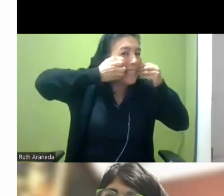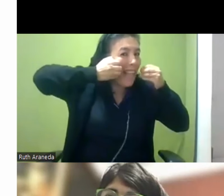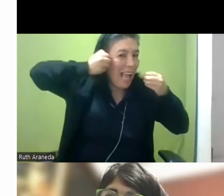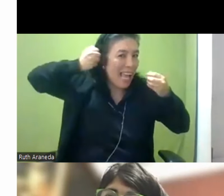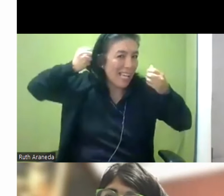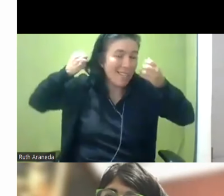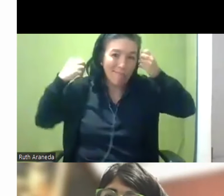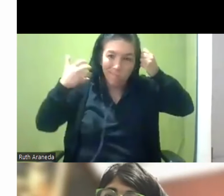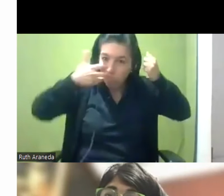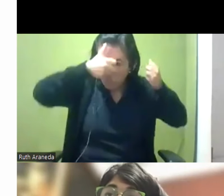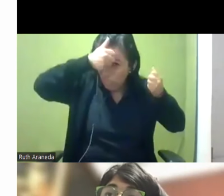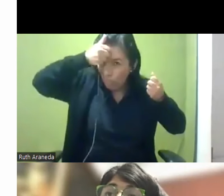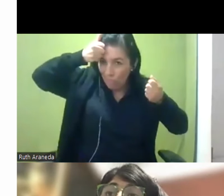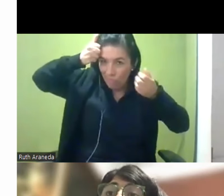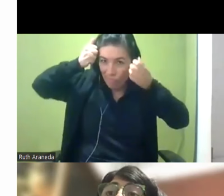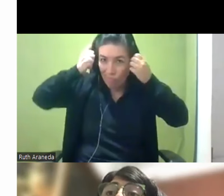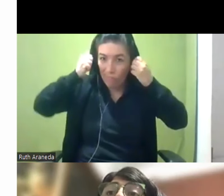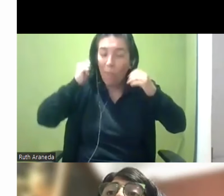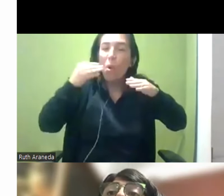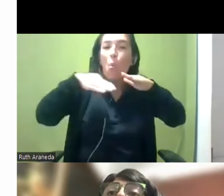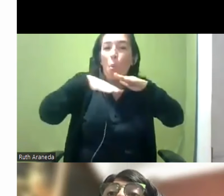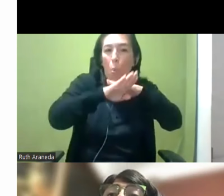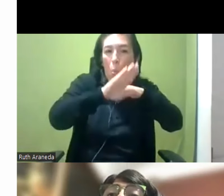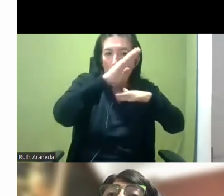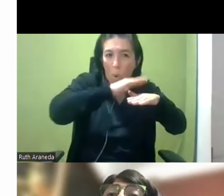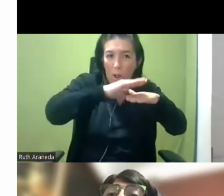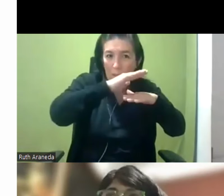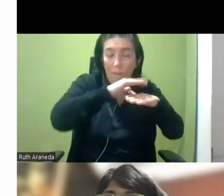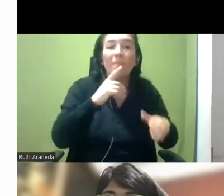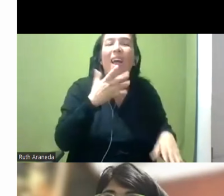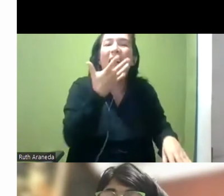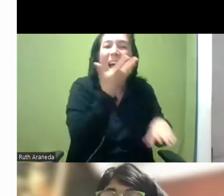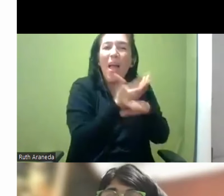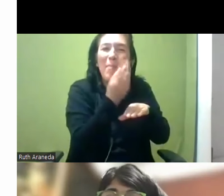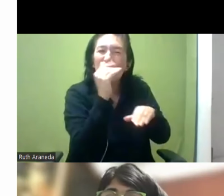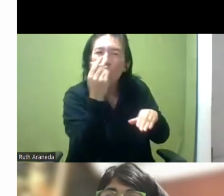y preservarla. Tenían bancos de piel.